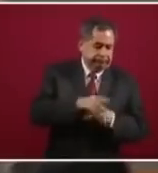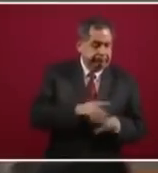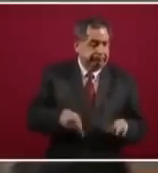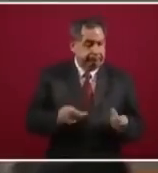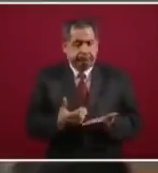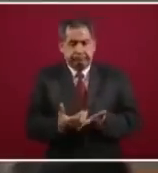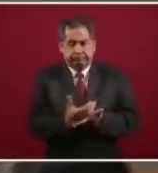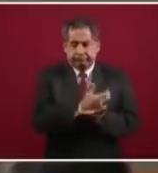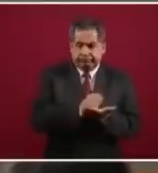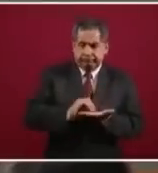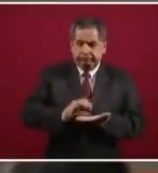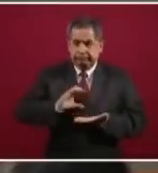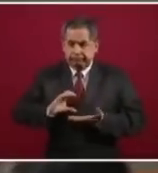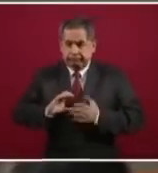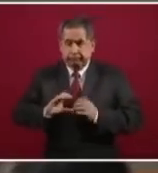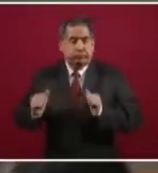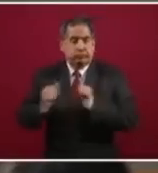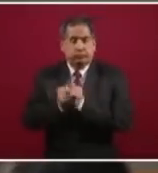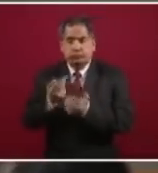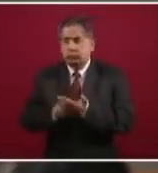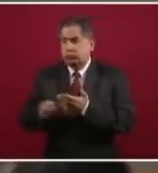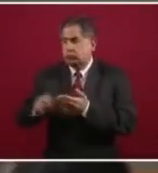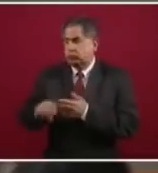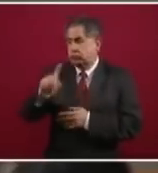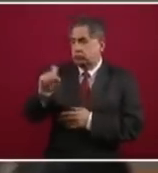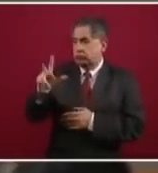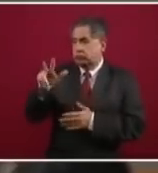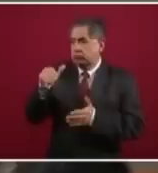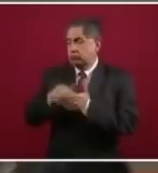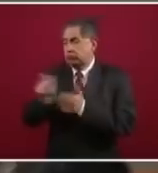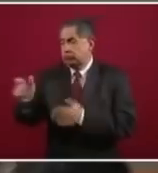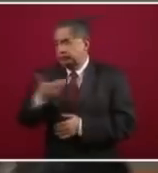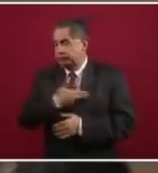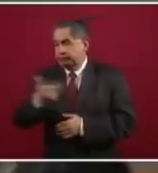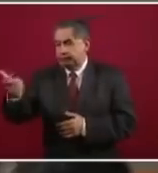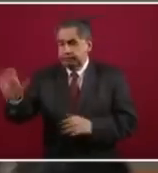este salario presidencial que percibe de 108 mil pesos, ya reducido,